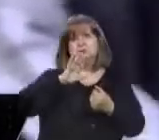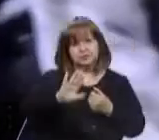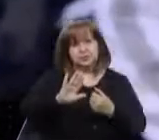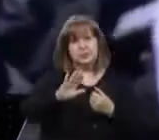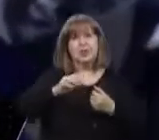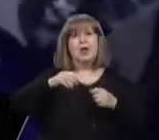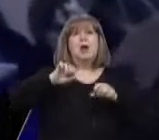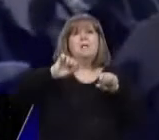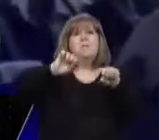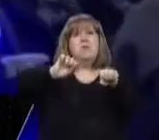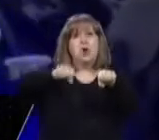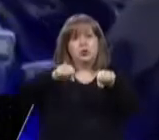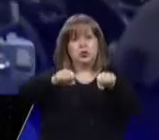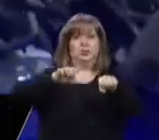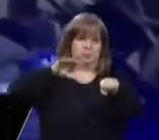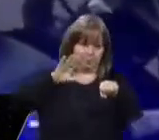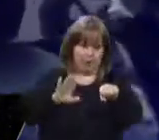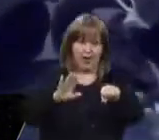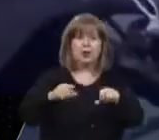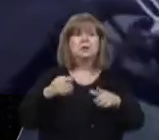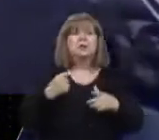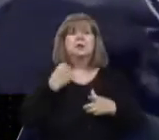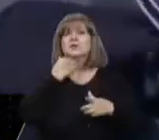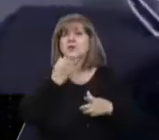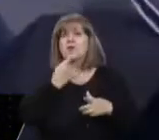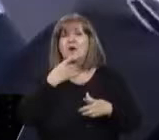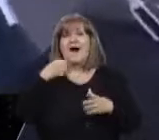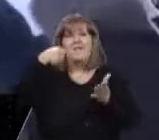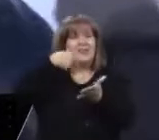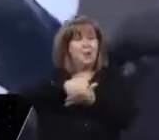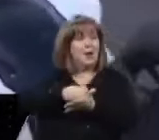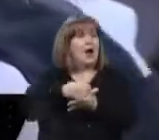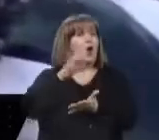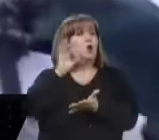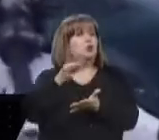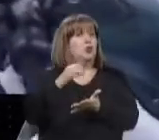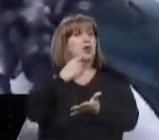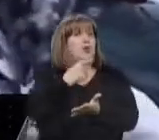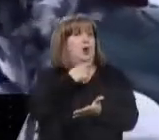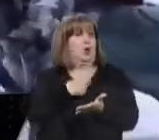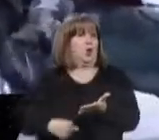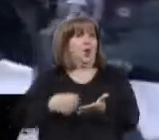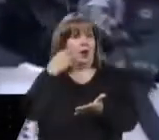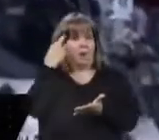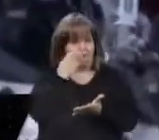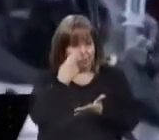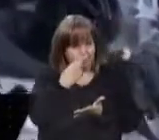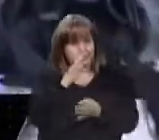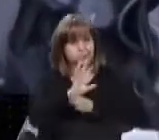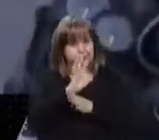de, ojo que a fin de mes, si bien todavía no está el día exacto, a fin de mes, dijo el gobernador, finales de